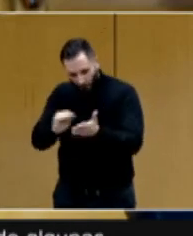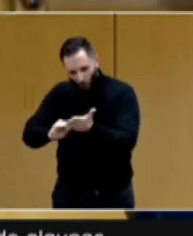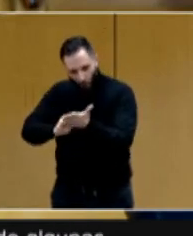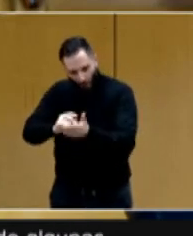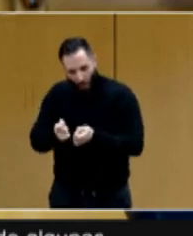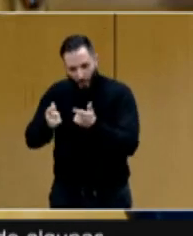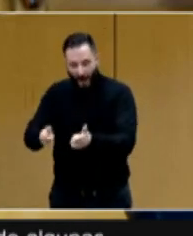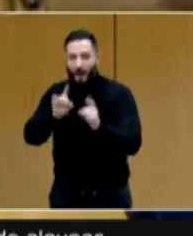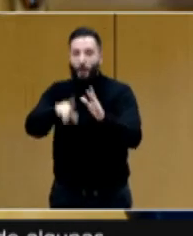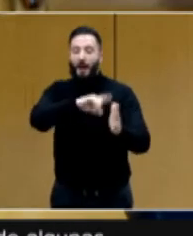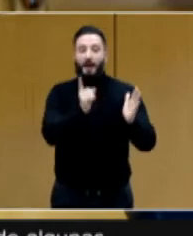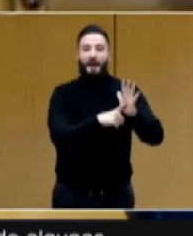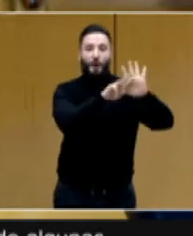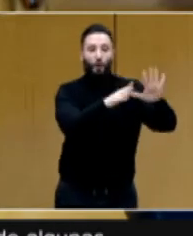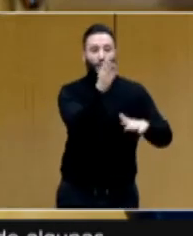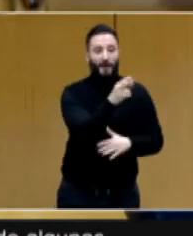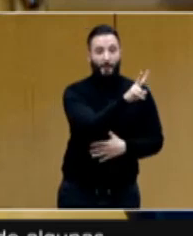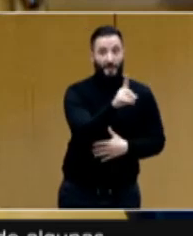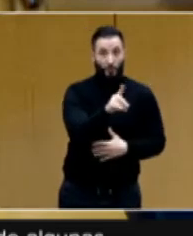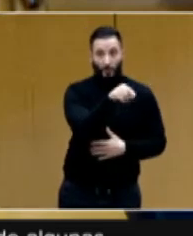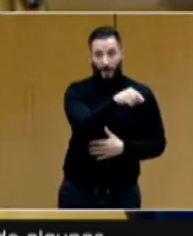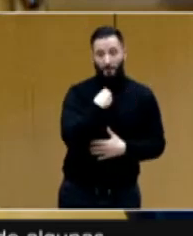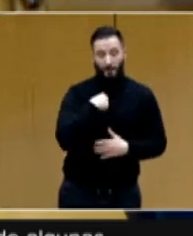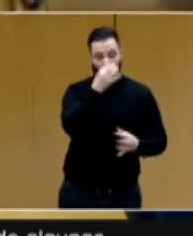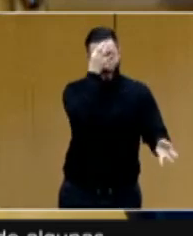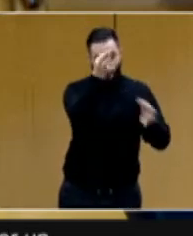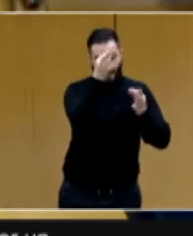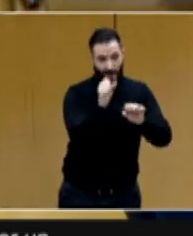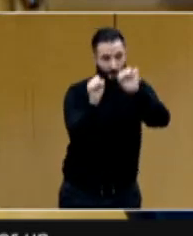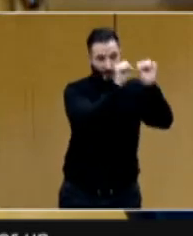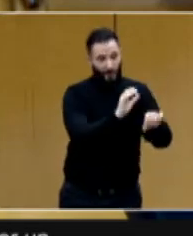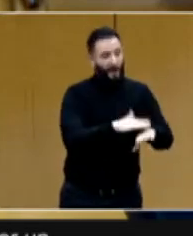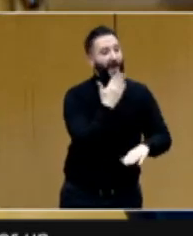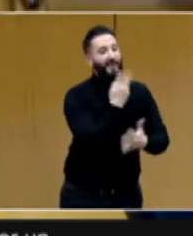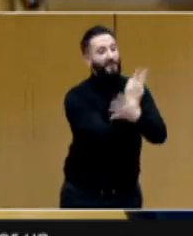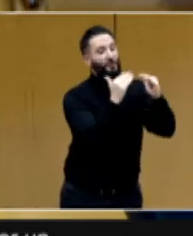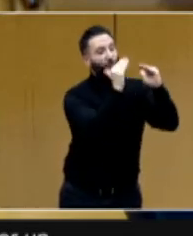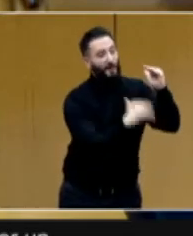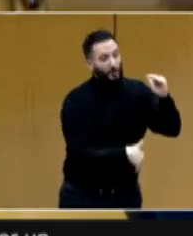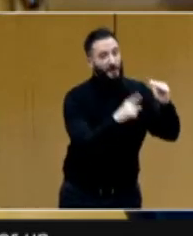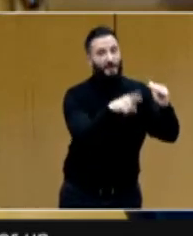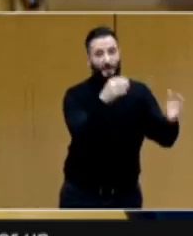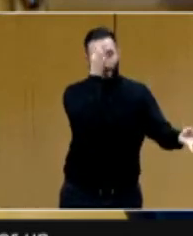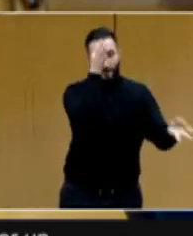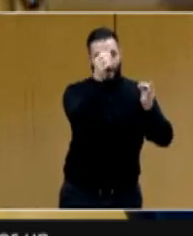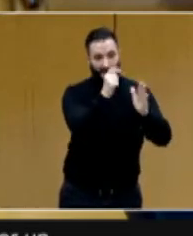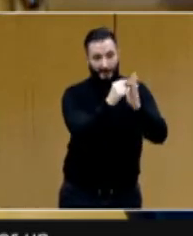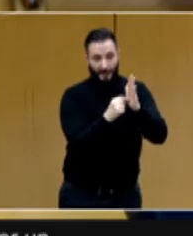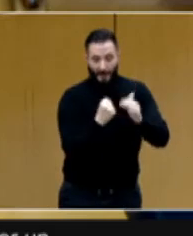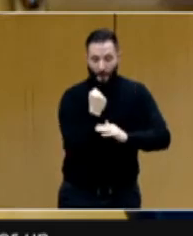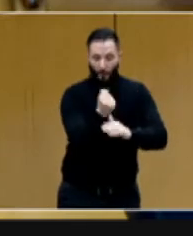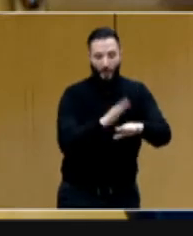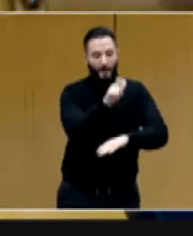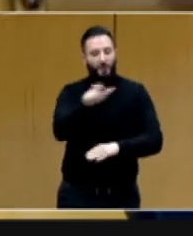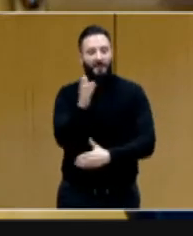de la separación radical entre las medidas de protección para menores de edad y las medidas de apoyo dirigidas a personas con discapacidad O mejor dicho